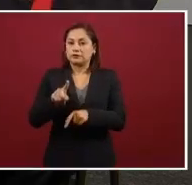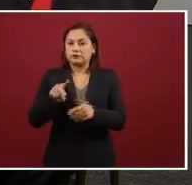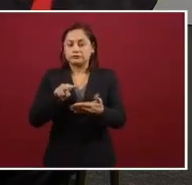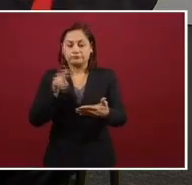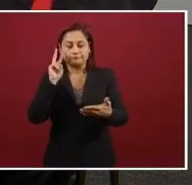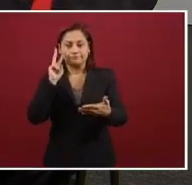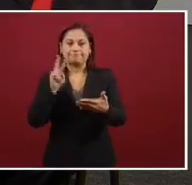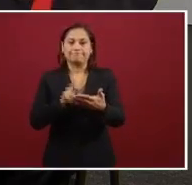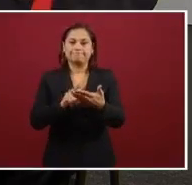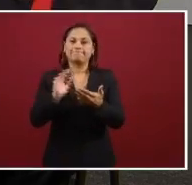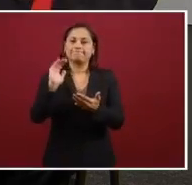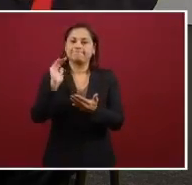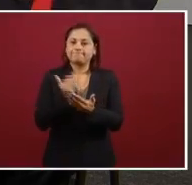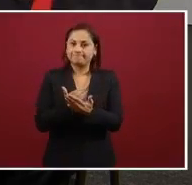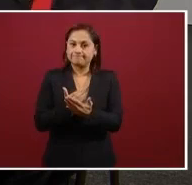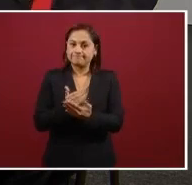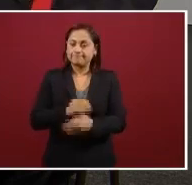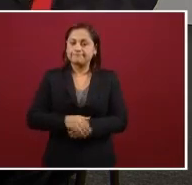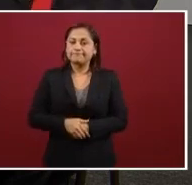inmediato.